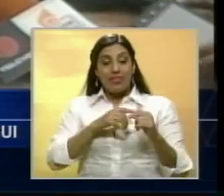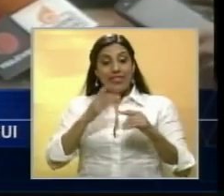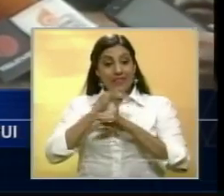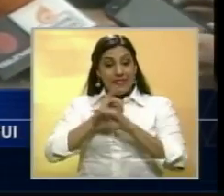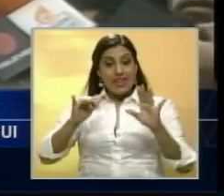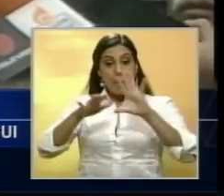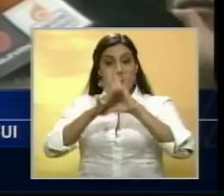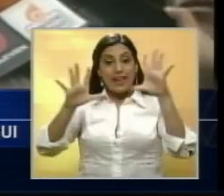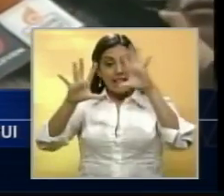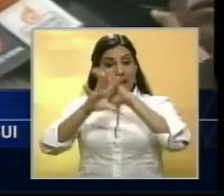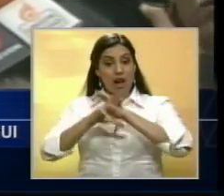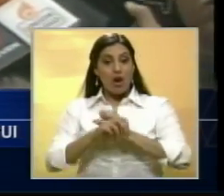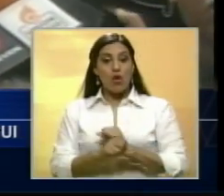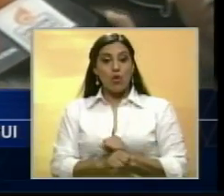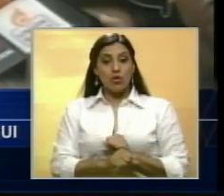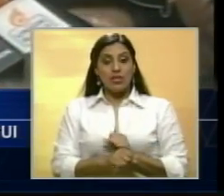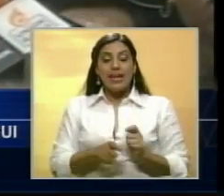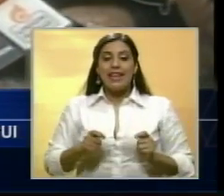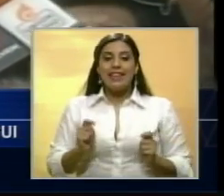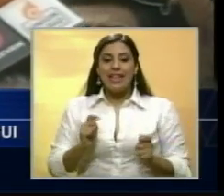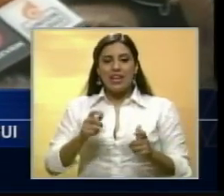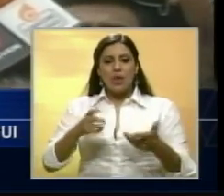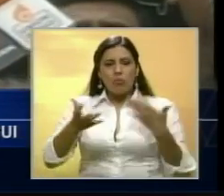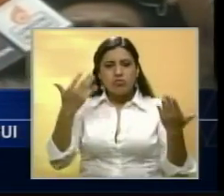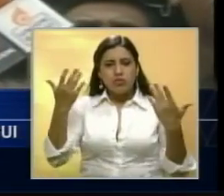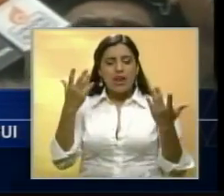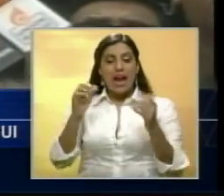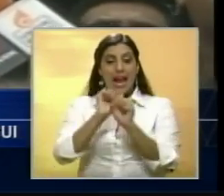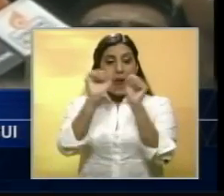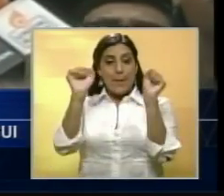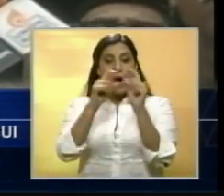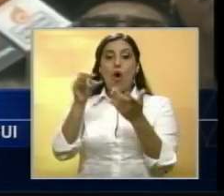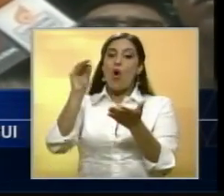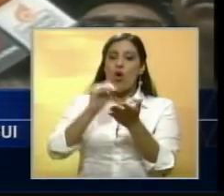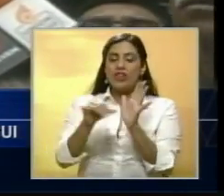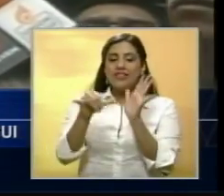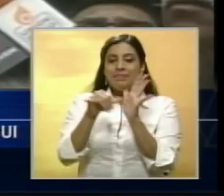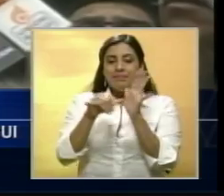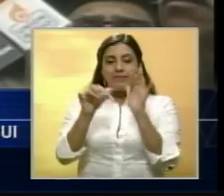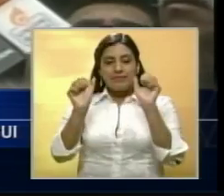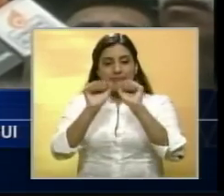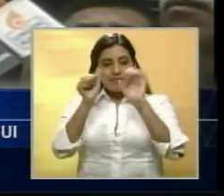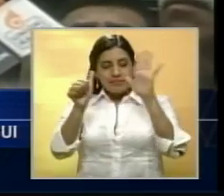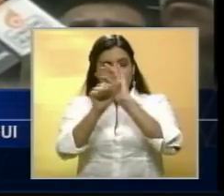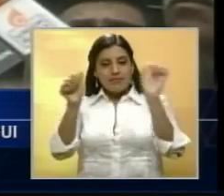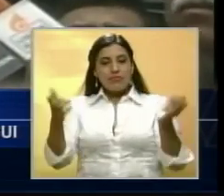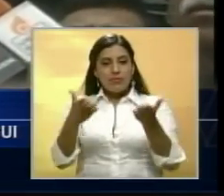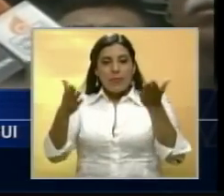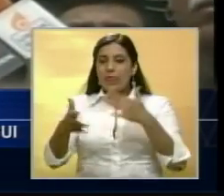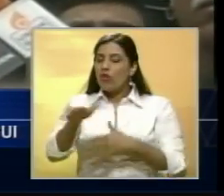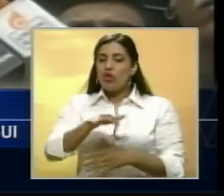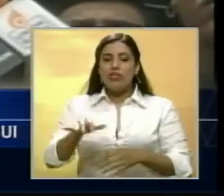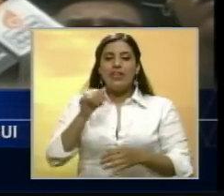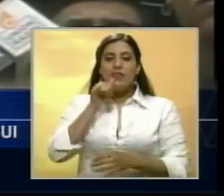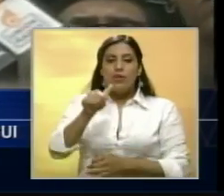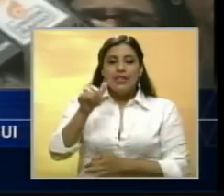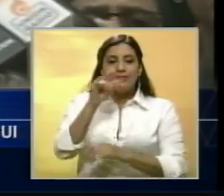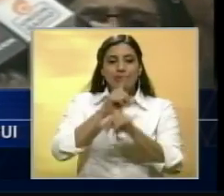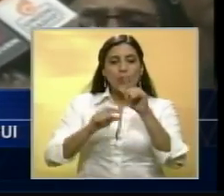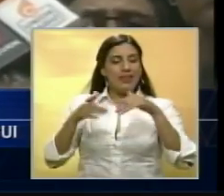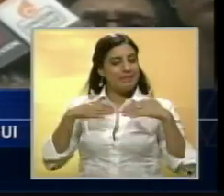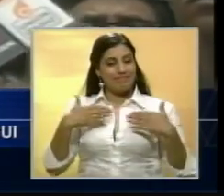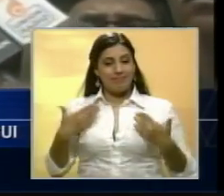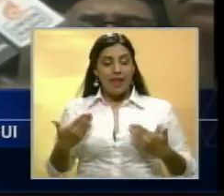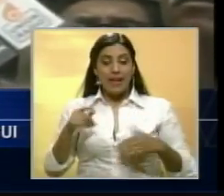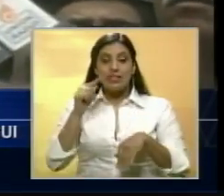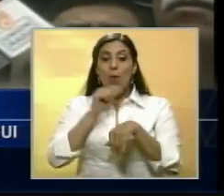martes en la noche, de intento de saqueo, en la mañana, cercano a las 6 de la mañana, él publica en su cuenta oficial Twitter que